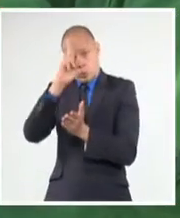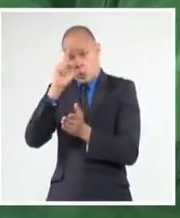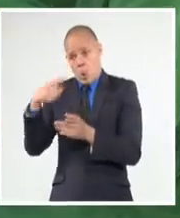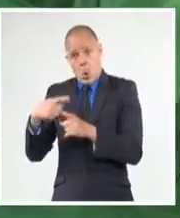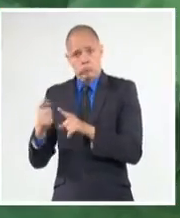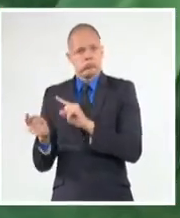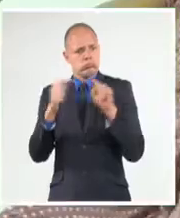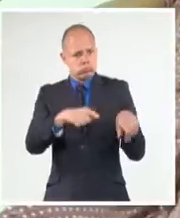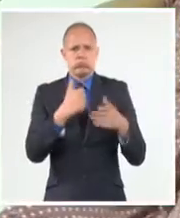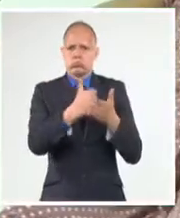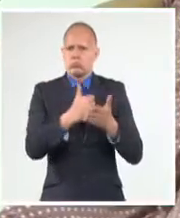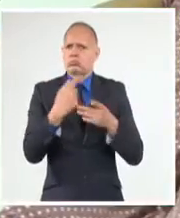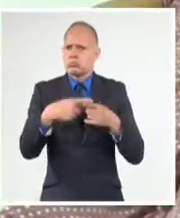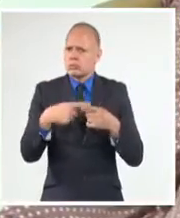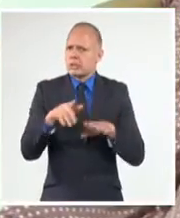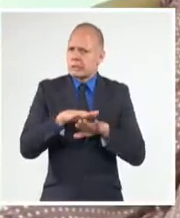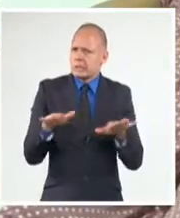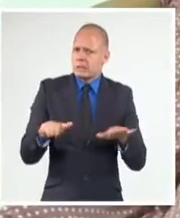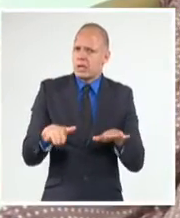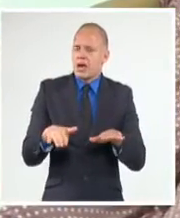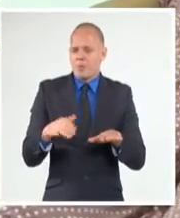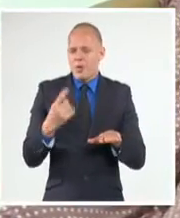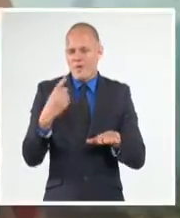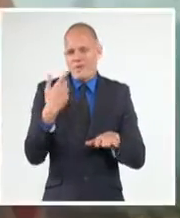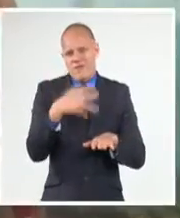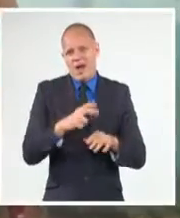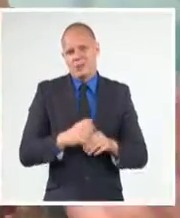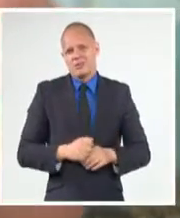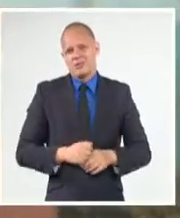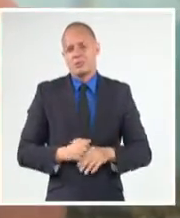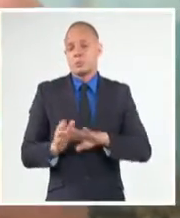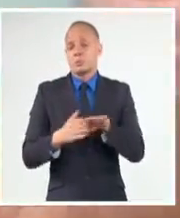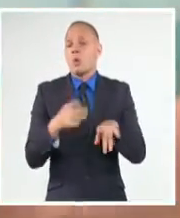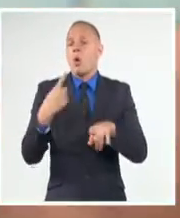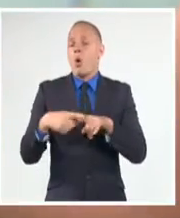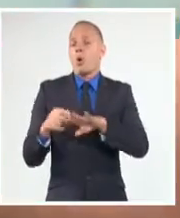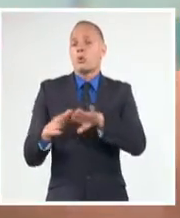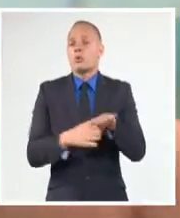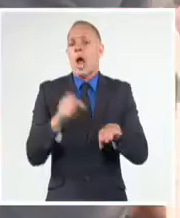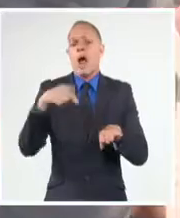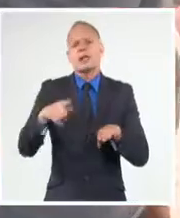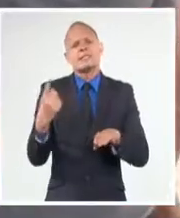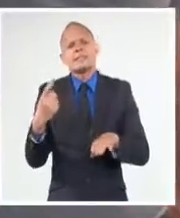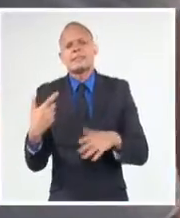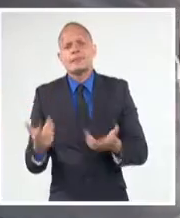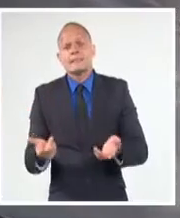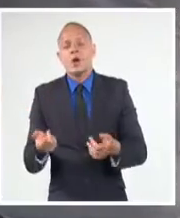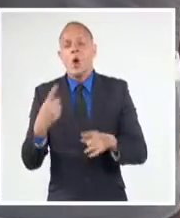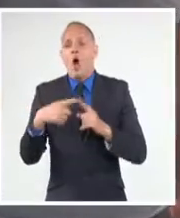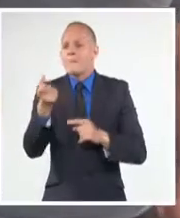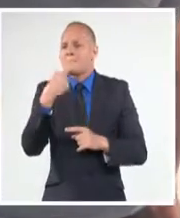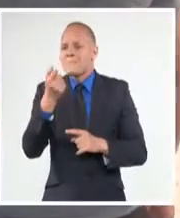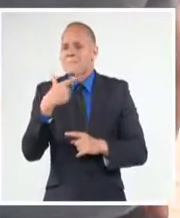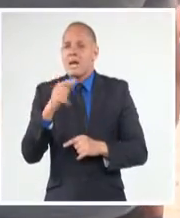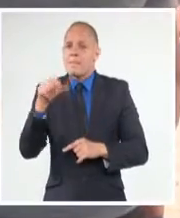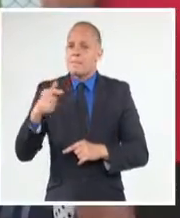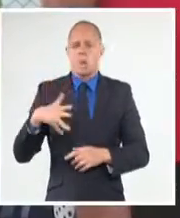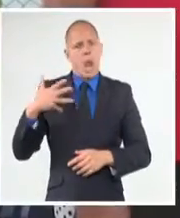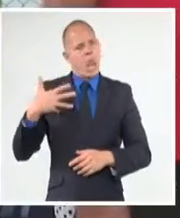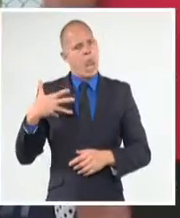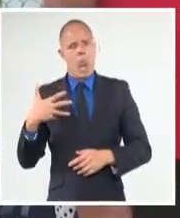y galenos con segundas especialidades. Asimismo, preocupa la distribución y administración de medicamentos a los pacientes que